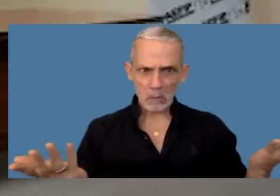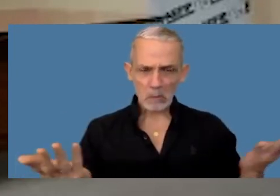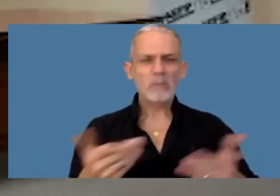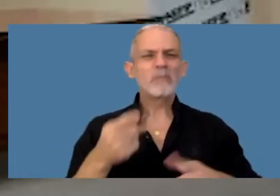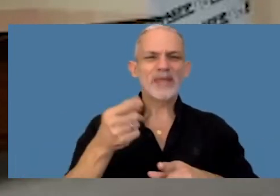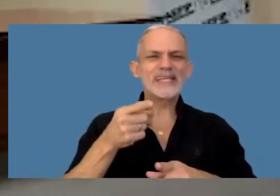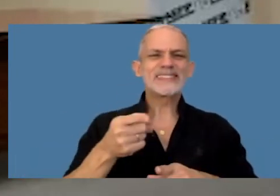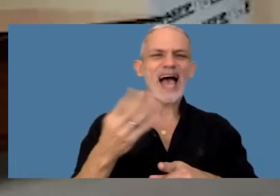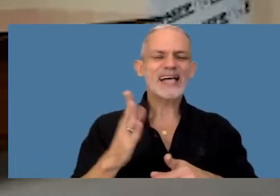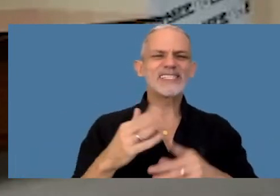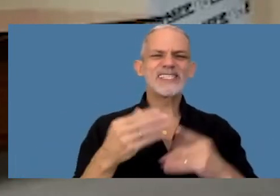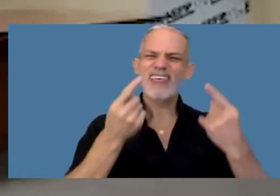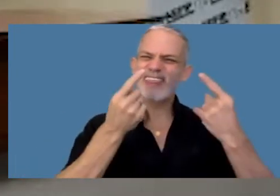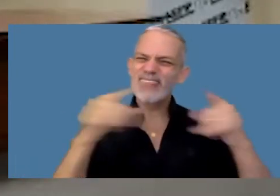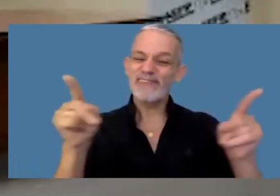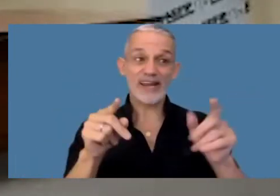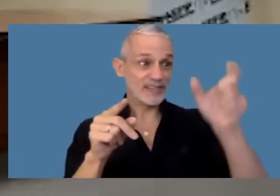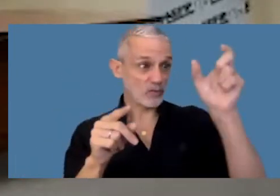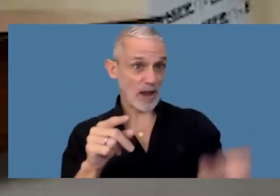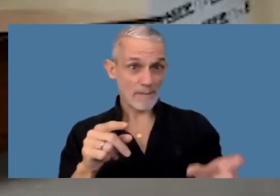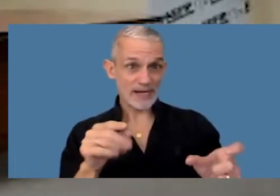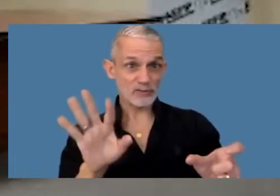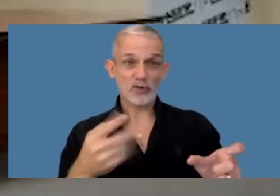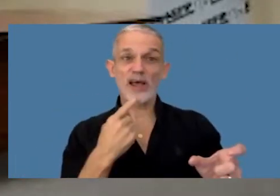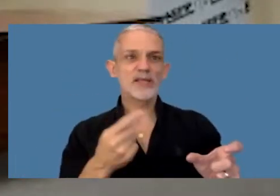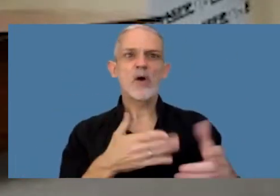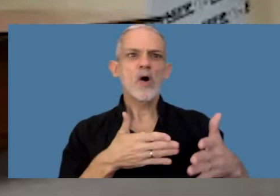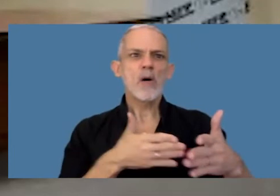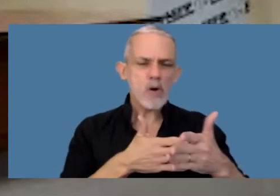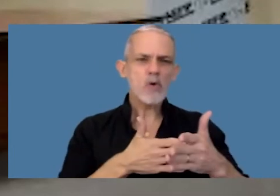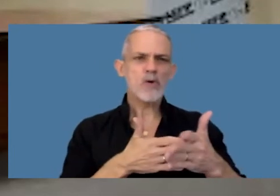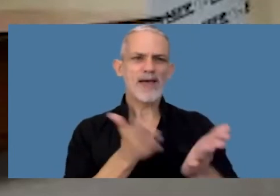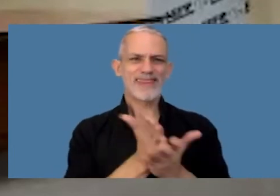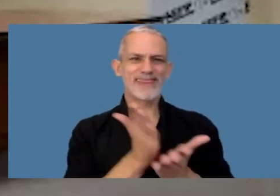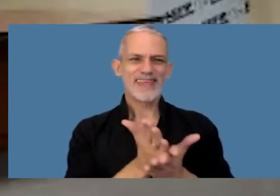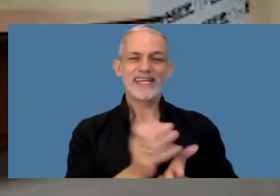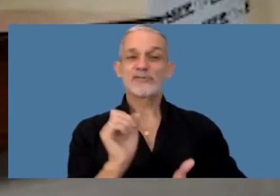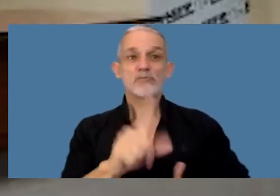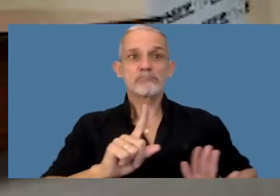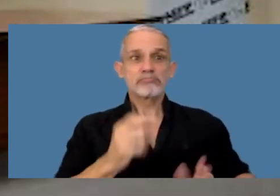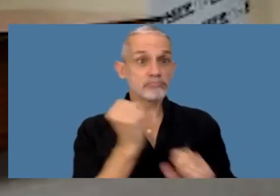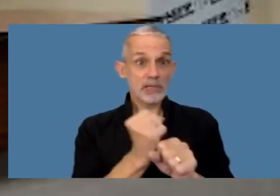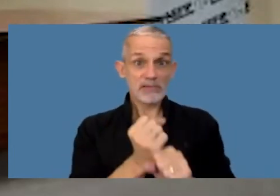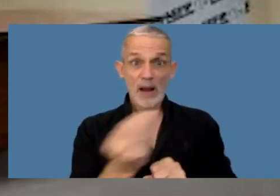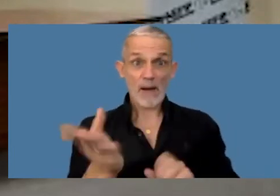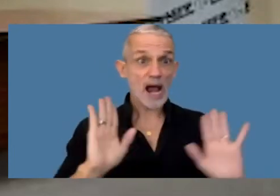trato diferente de una persona que se le impide el derecho a trabajar.